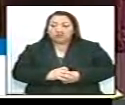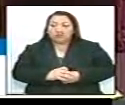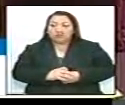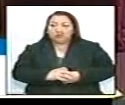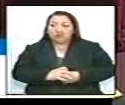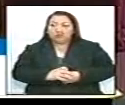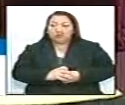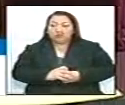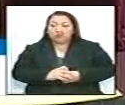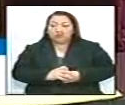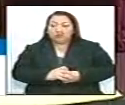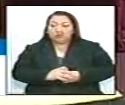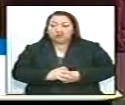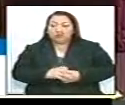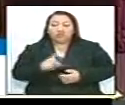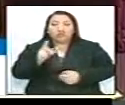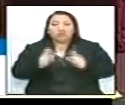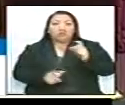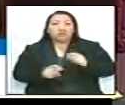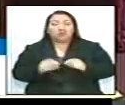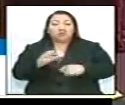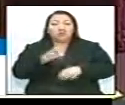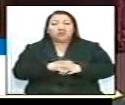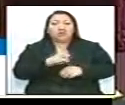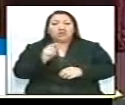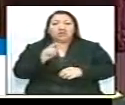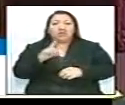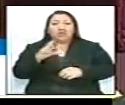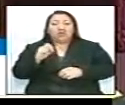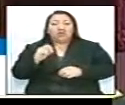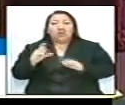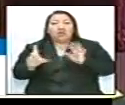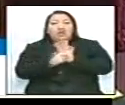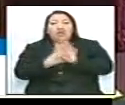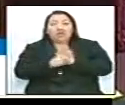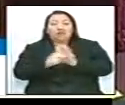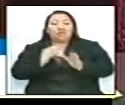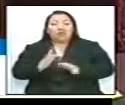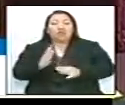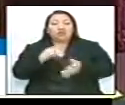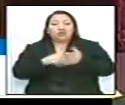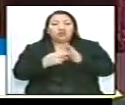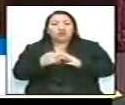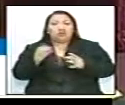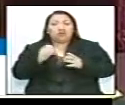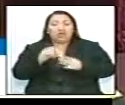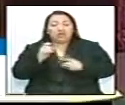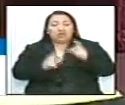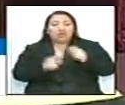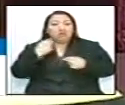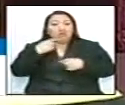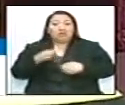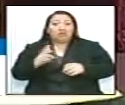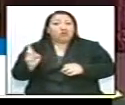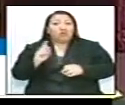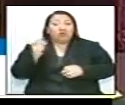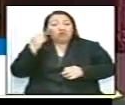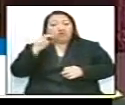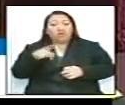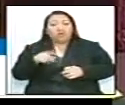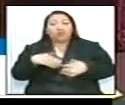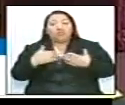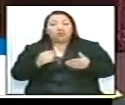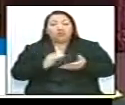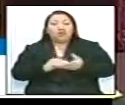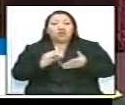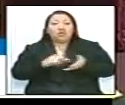la persona del doctor Ticona, sino las leyes, sus mandatos, nos garantizaron que hubo gente que perdió y no por eso pone en